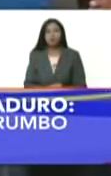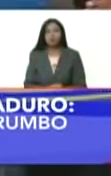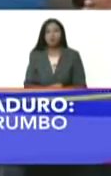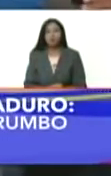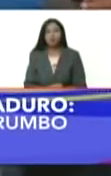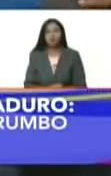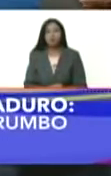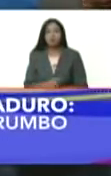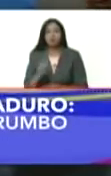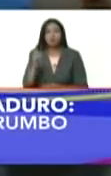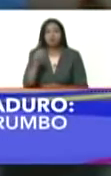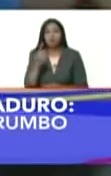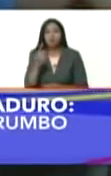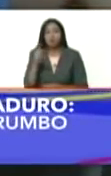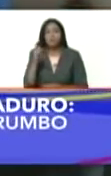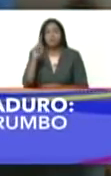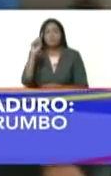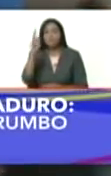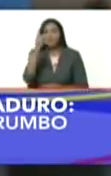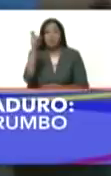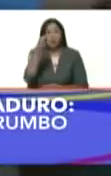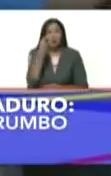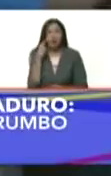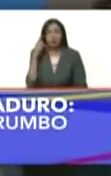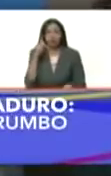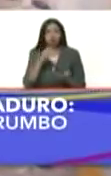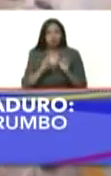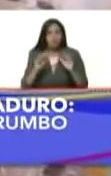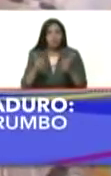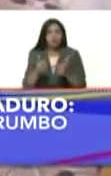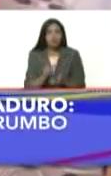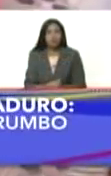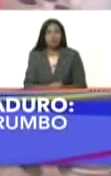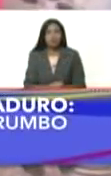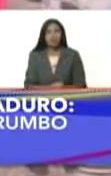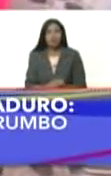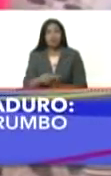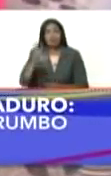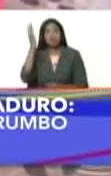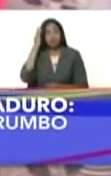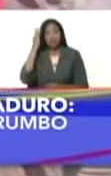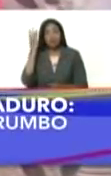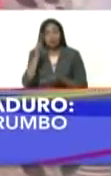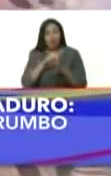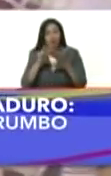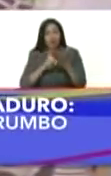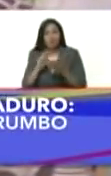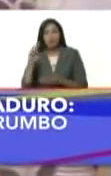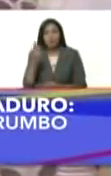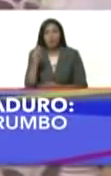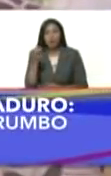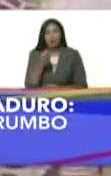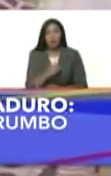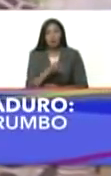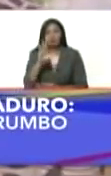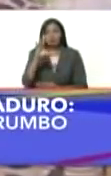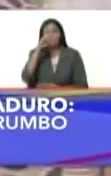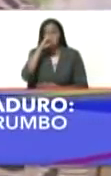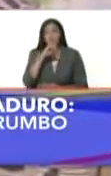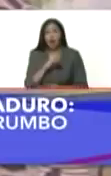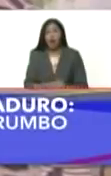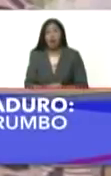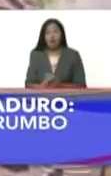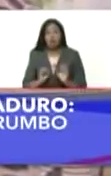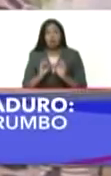Pasó para primer grado. Al primer grado. Naguara. O sea que ya aprendí a leer. Sí. Primer grado, 5 años. Sí. Va